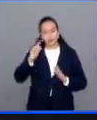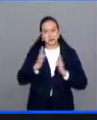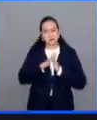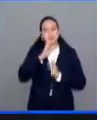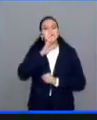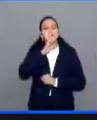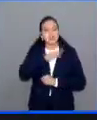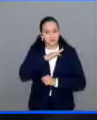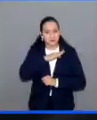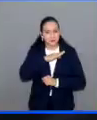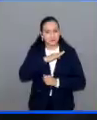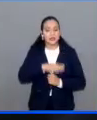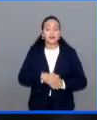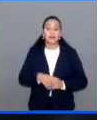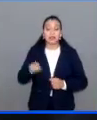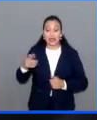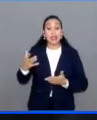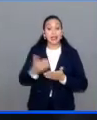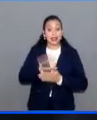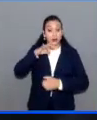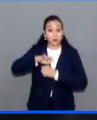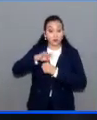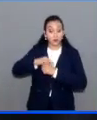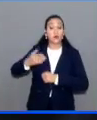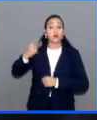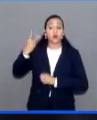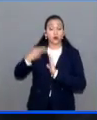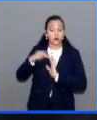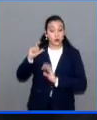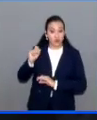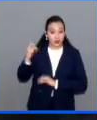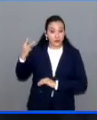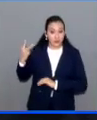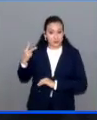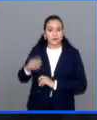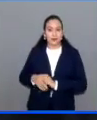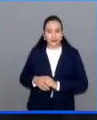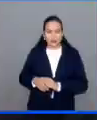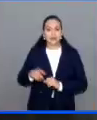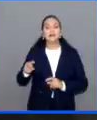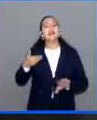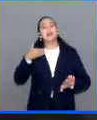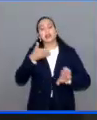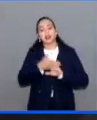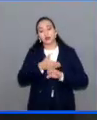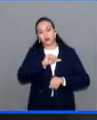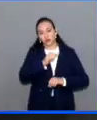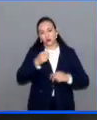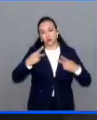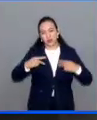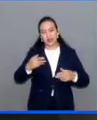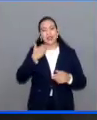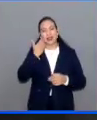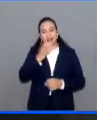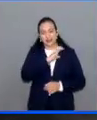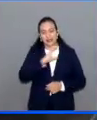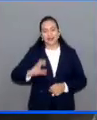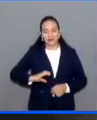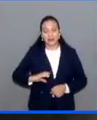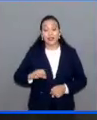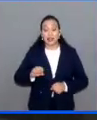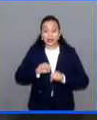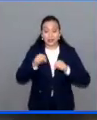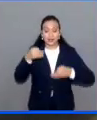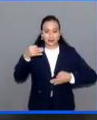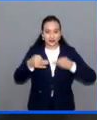quien ganó las elecciones en 2022, derrotando a Bolsonaro. La primera sala del Tribunal Supremo determinó